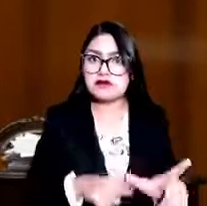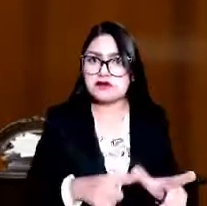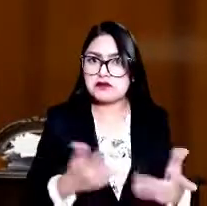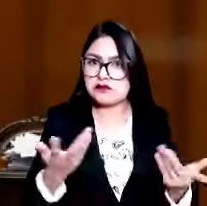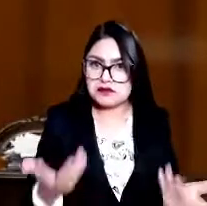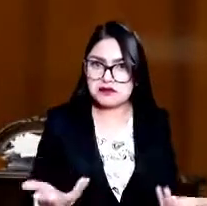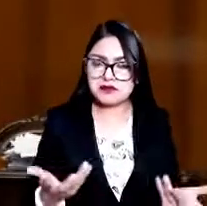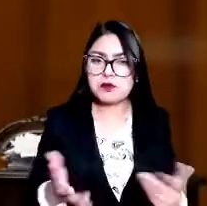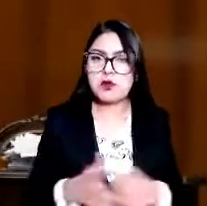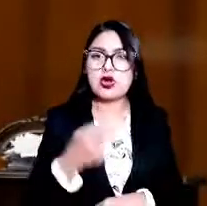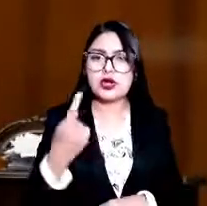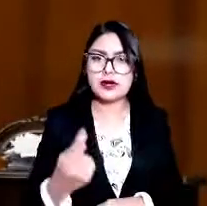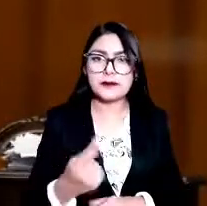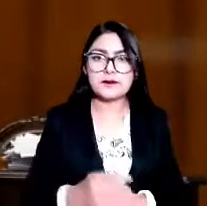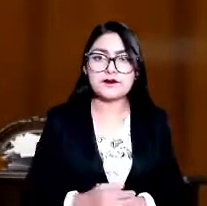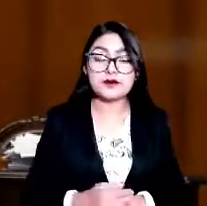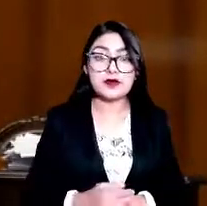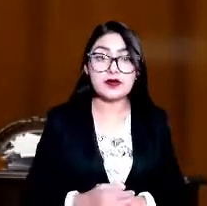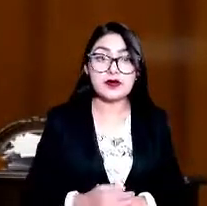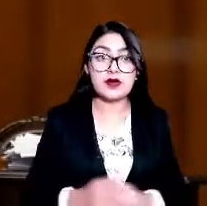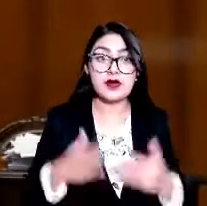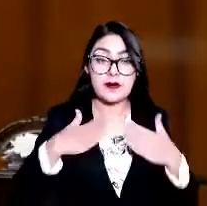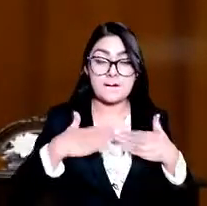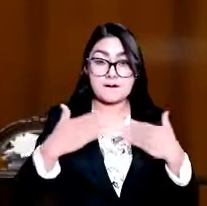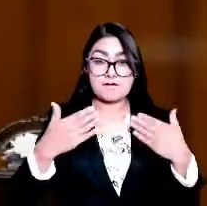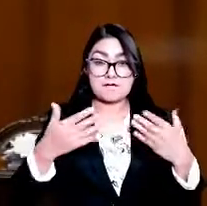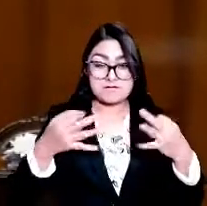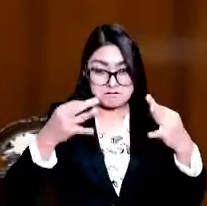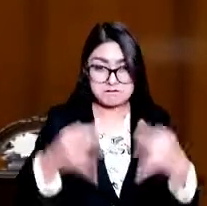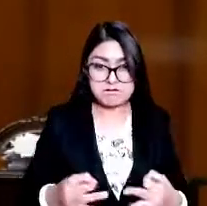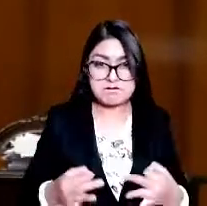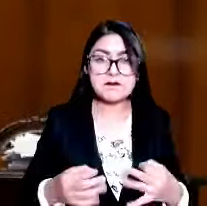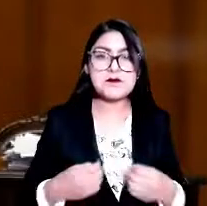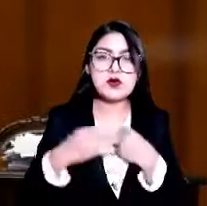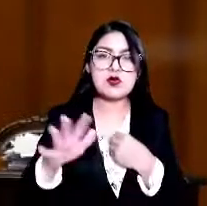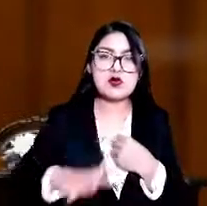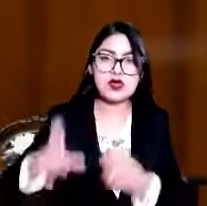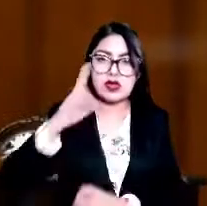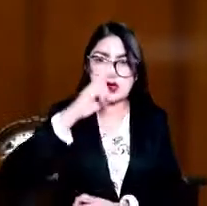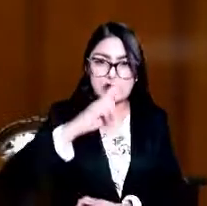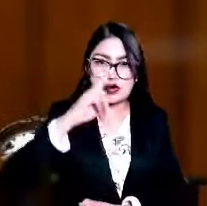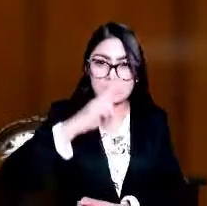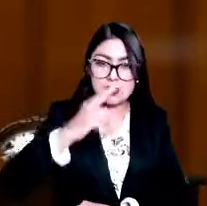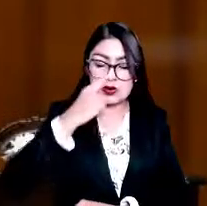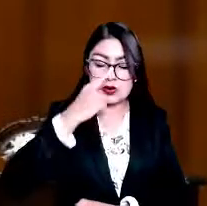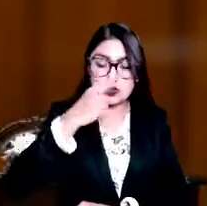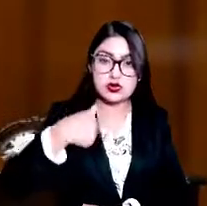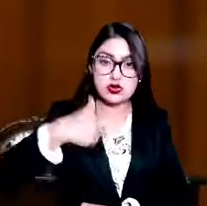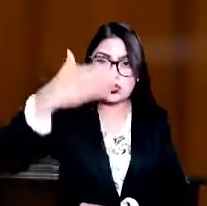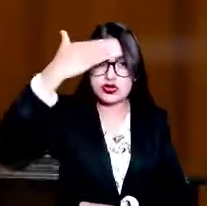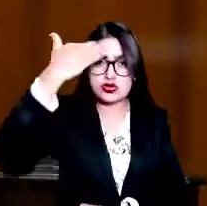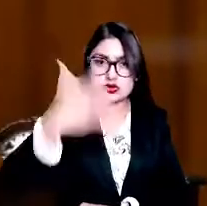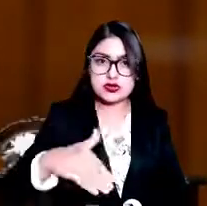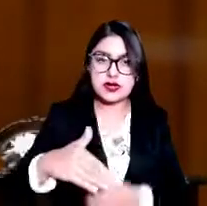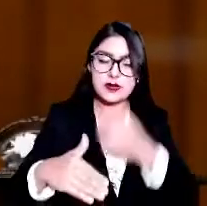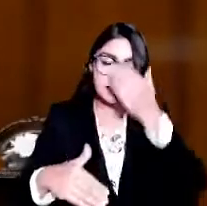Como ciudadano de Nezahualcóyotl, sé de primera mano de la importancia